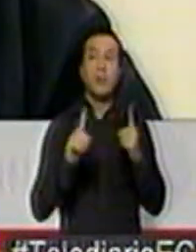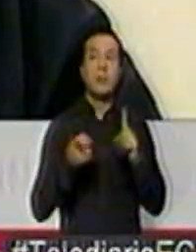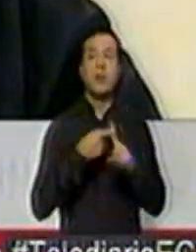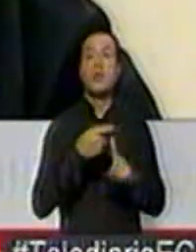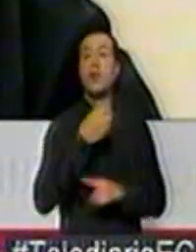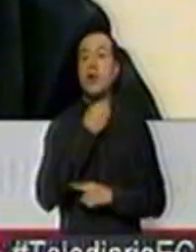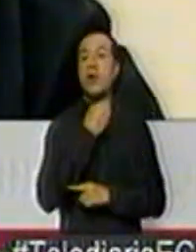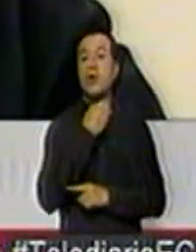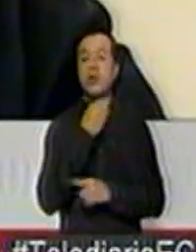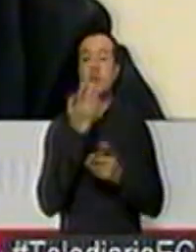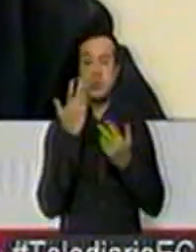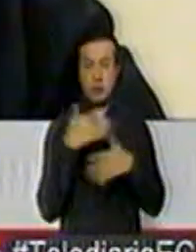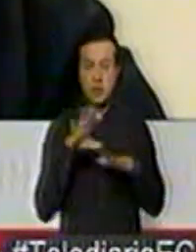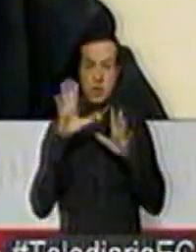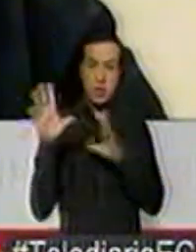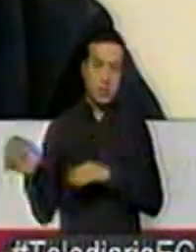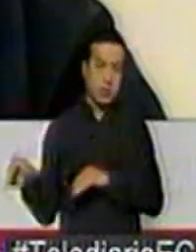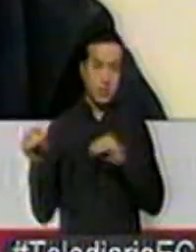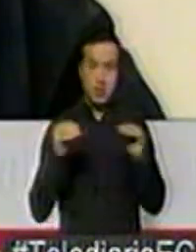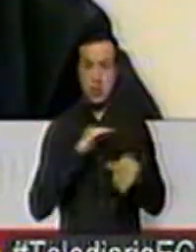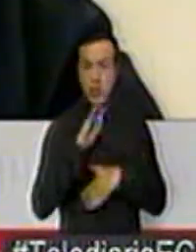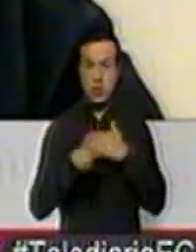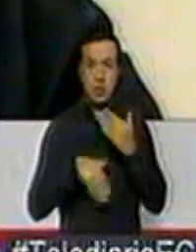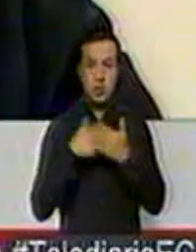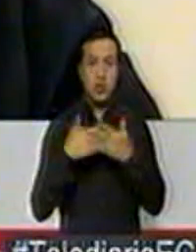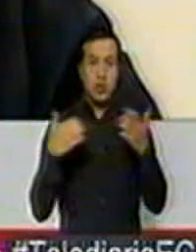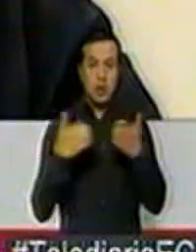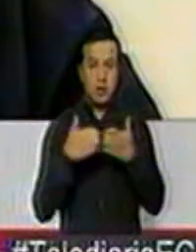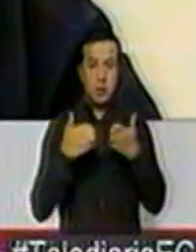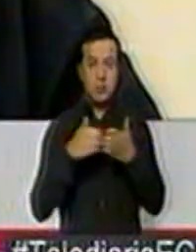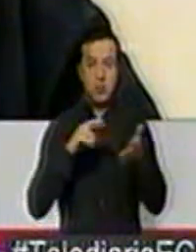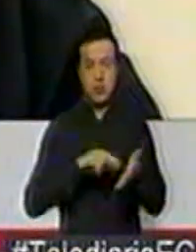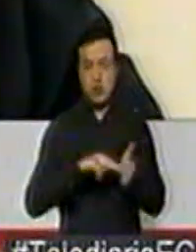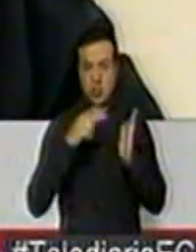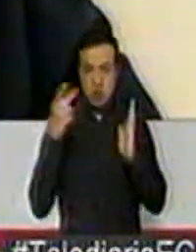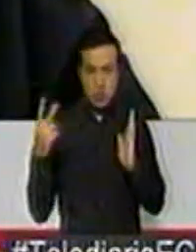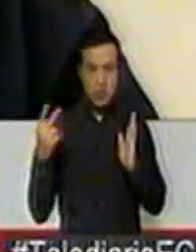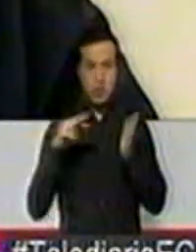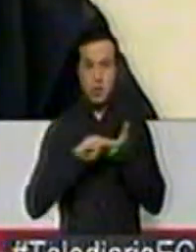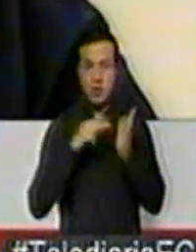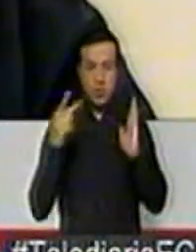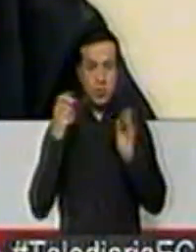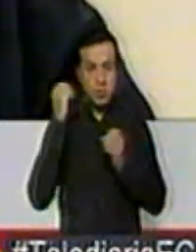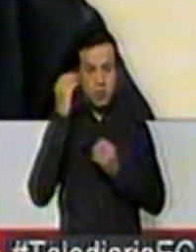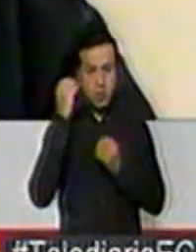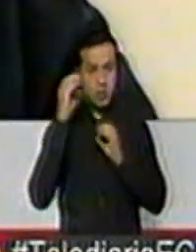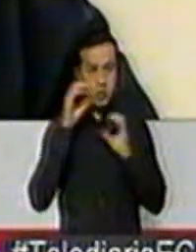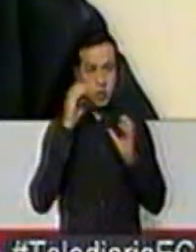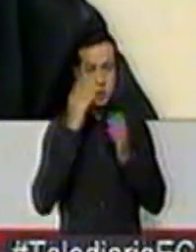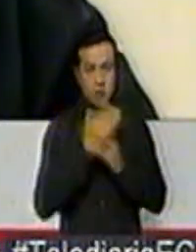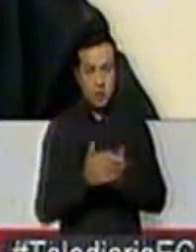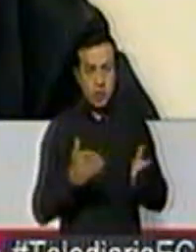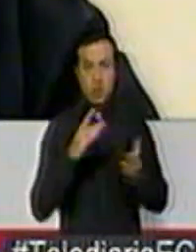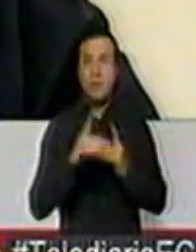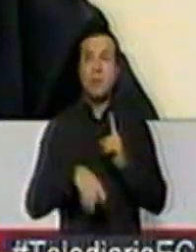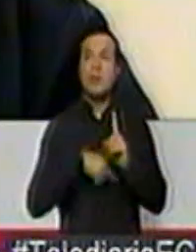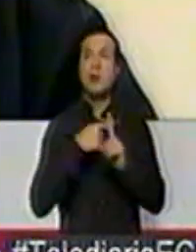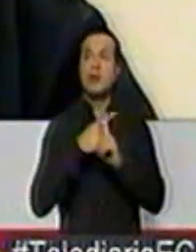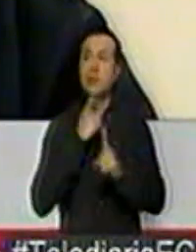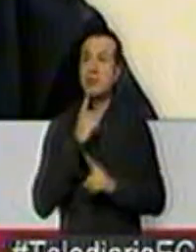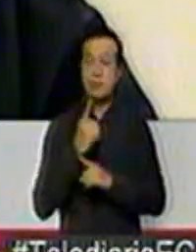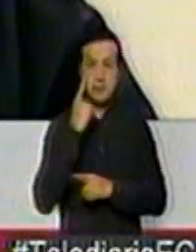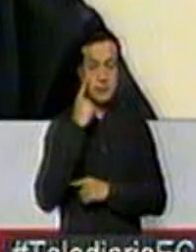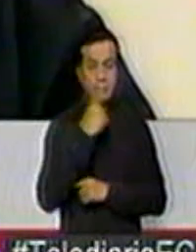que haya una transferencia de equipo tecnológico, de tecnologías de información y comunicación, y por ende también